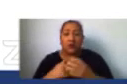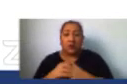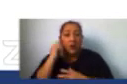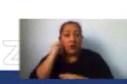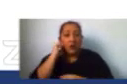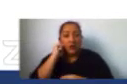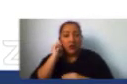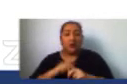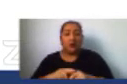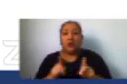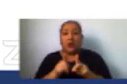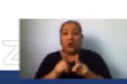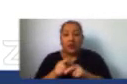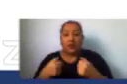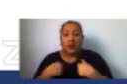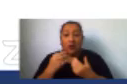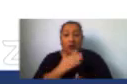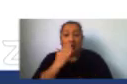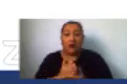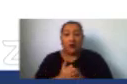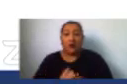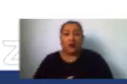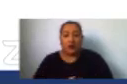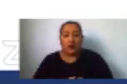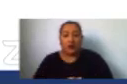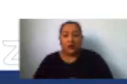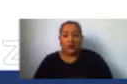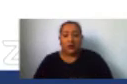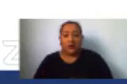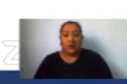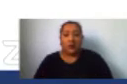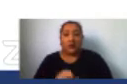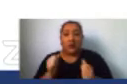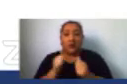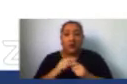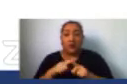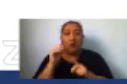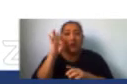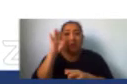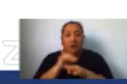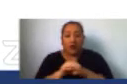También teníamos un problema de las aglomeraciones en los bancos.